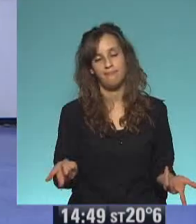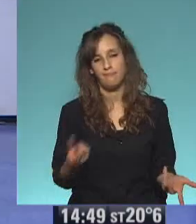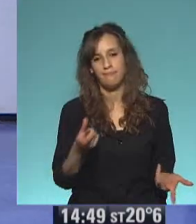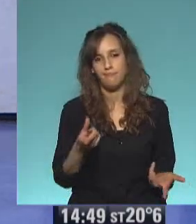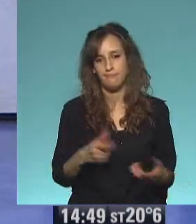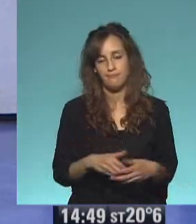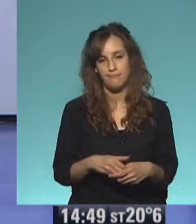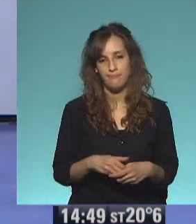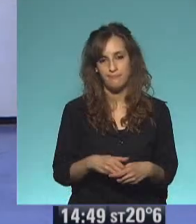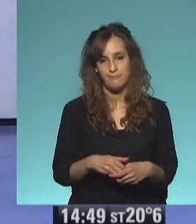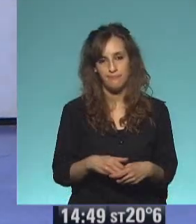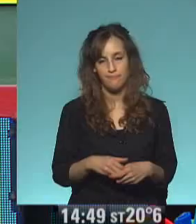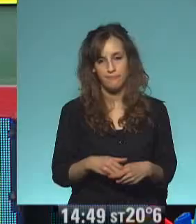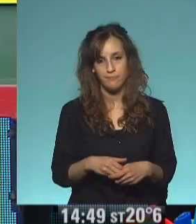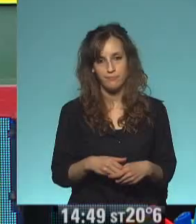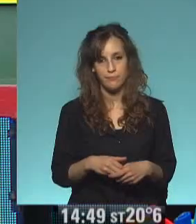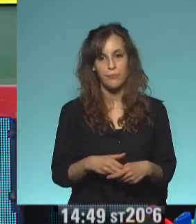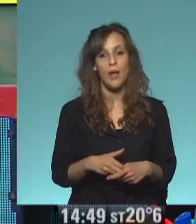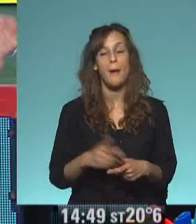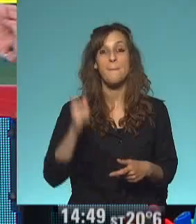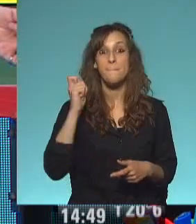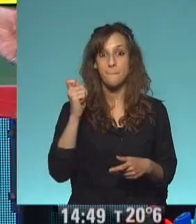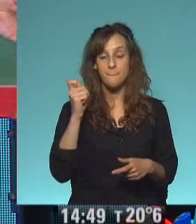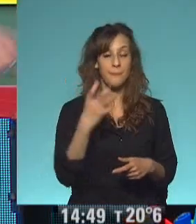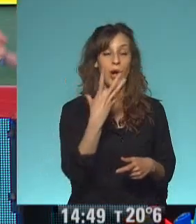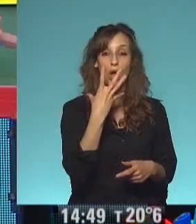¡Al palo! Para que pegue al lobo.